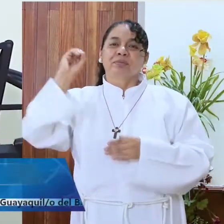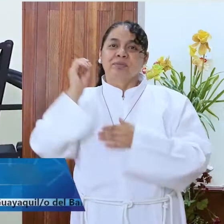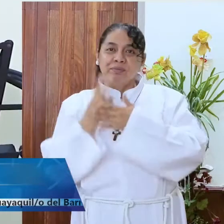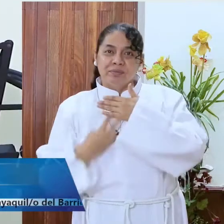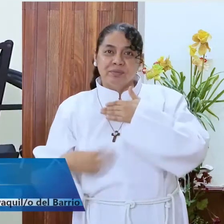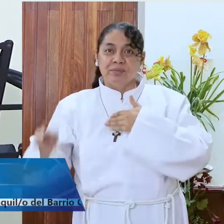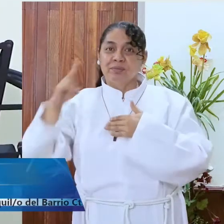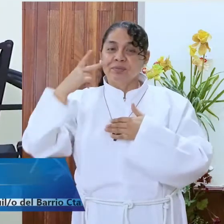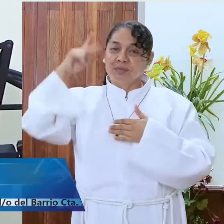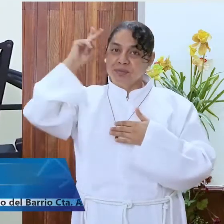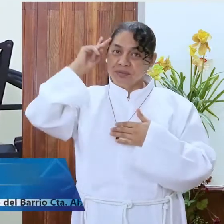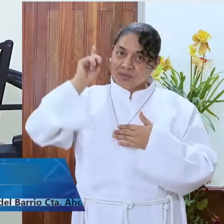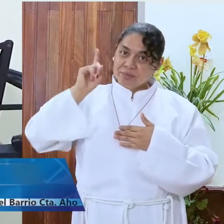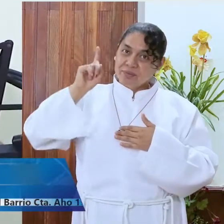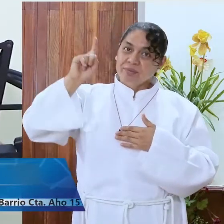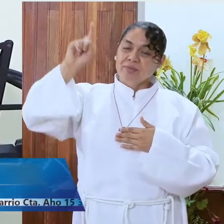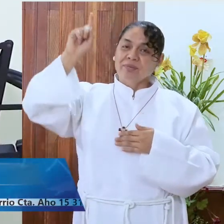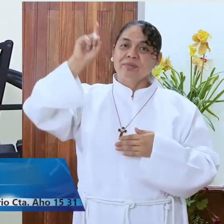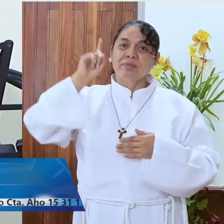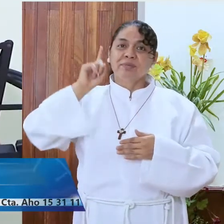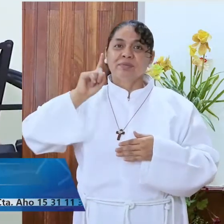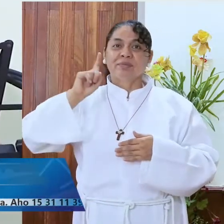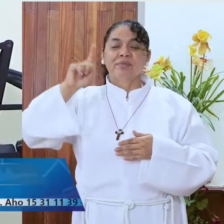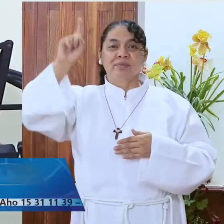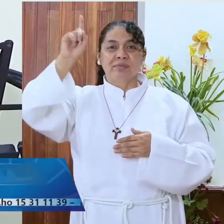hijo del pan